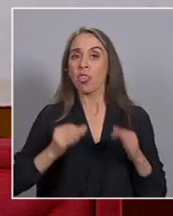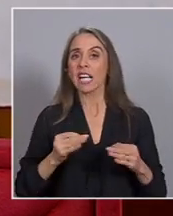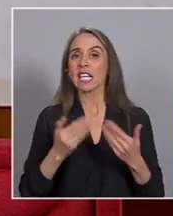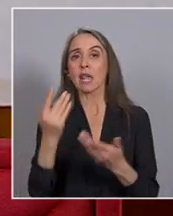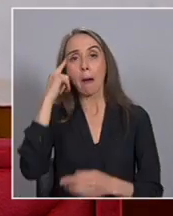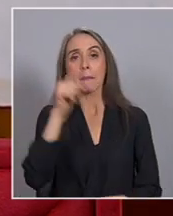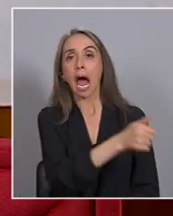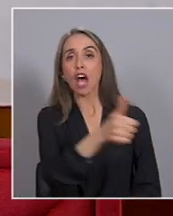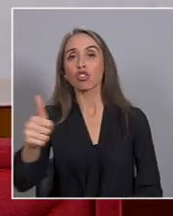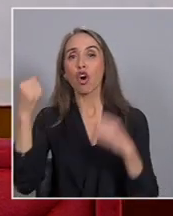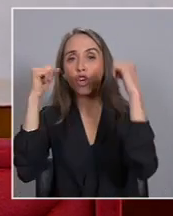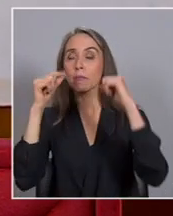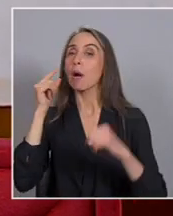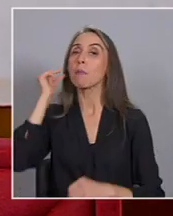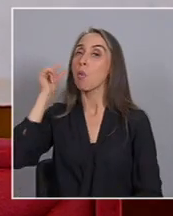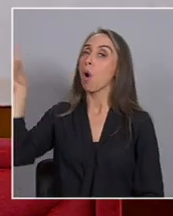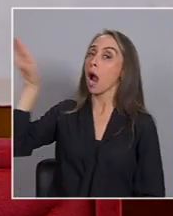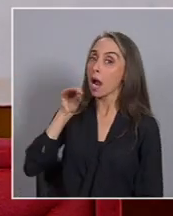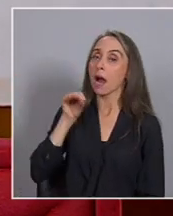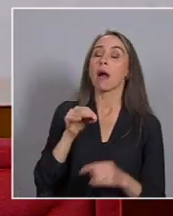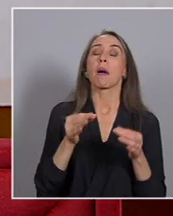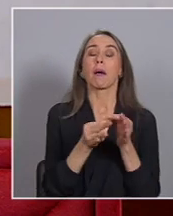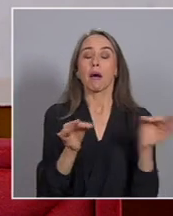Dignidad para todos ellos, de eso se trata.